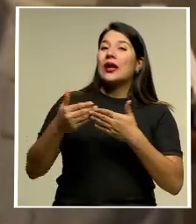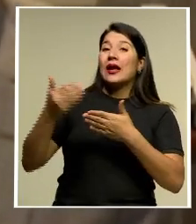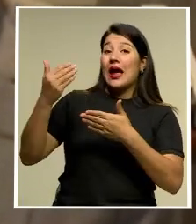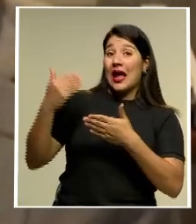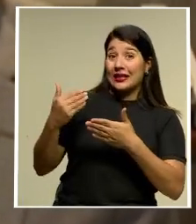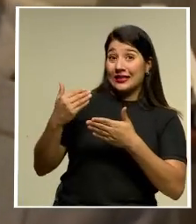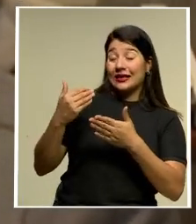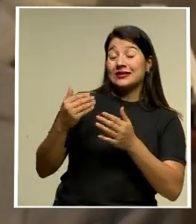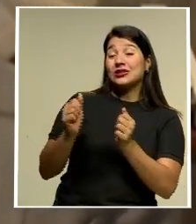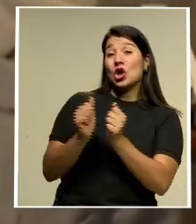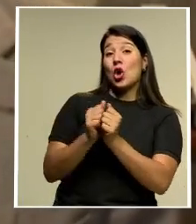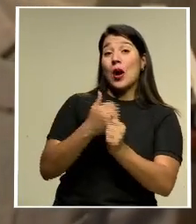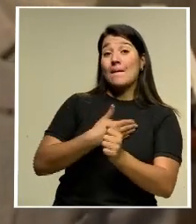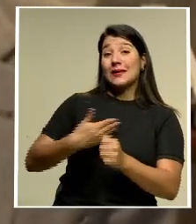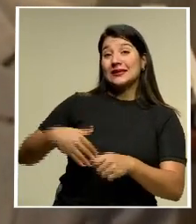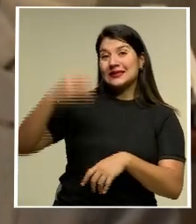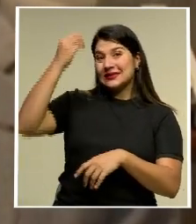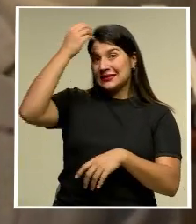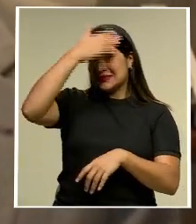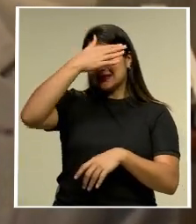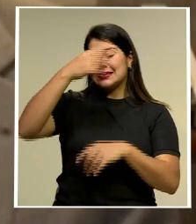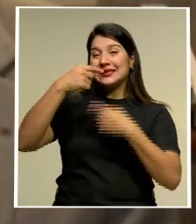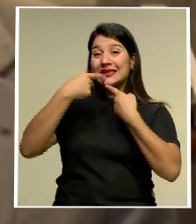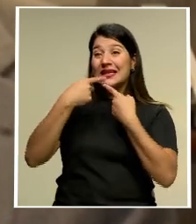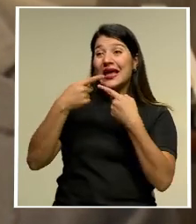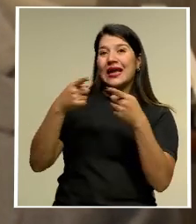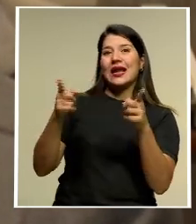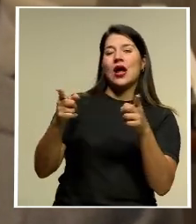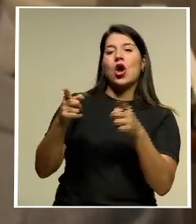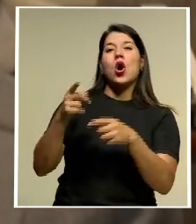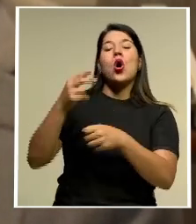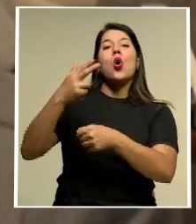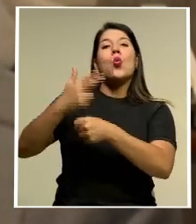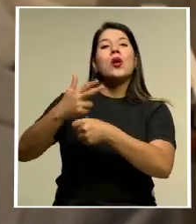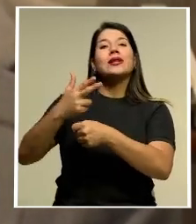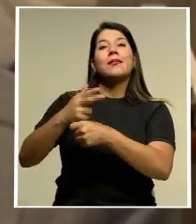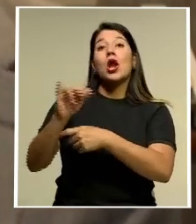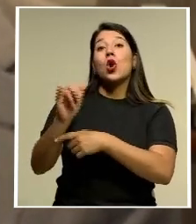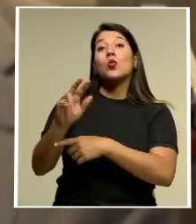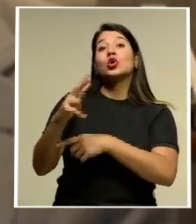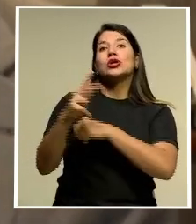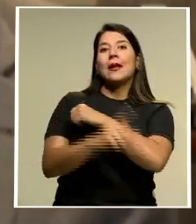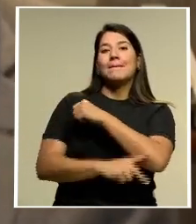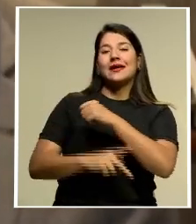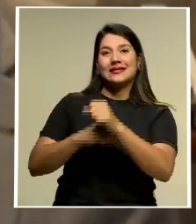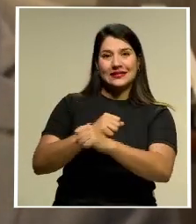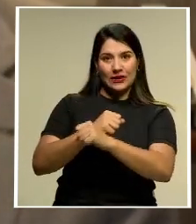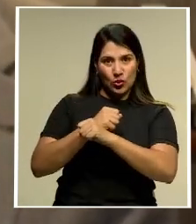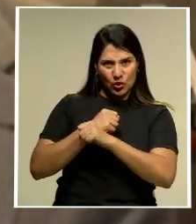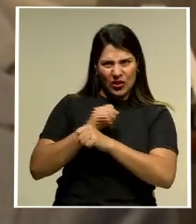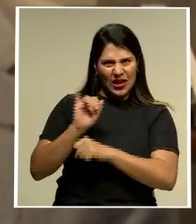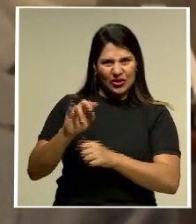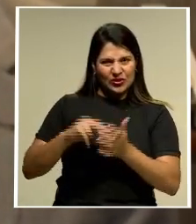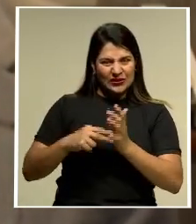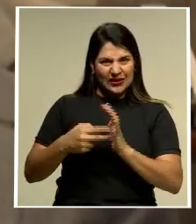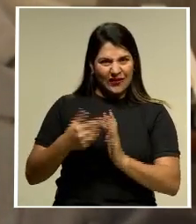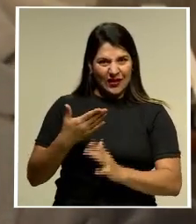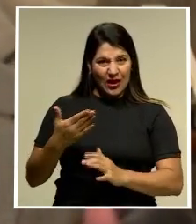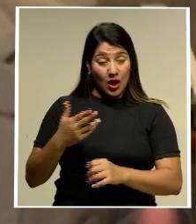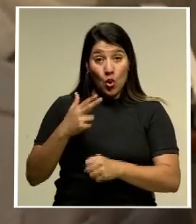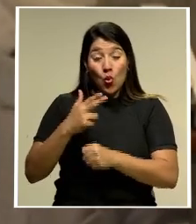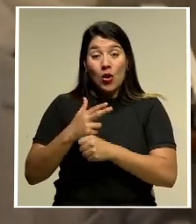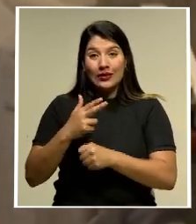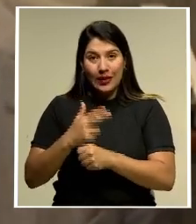gobierno norteamericano se declaró a Guatemala como tercer país seguro, que significaba que Guatemala en